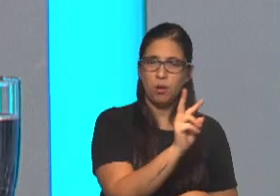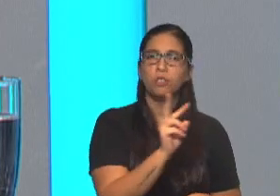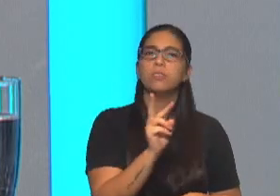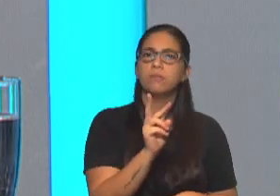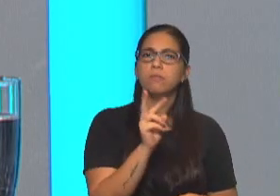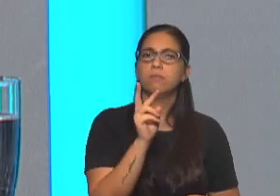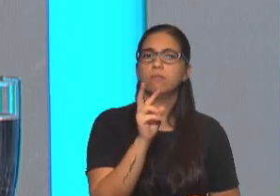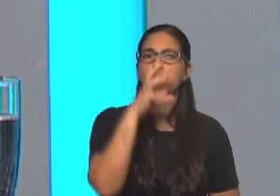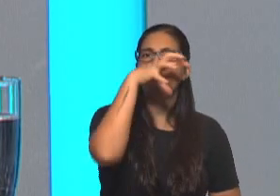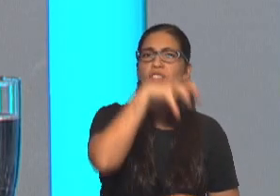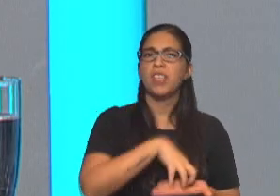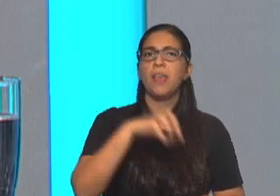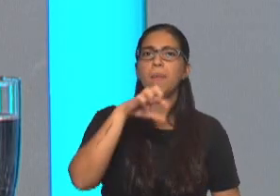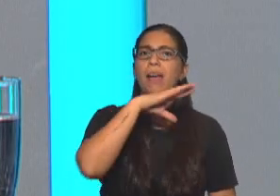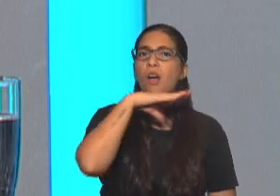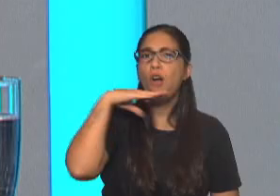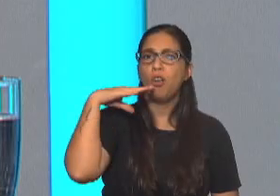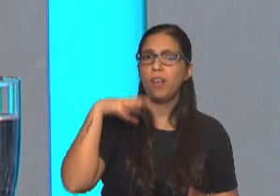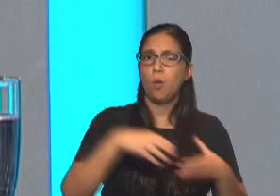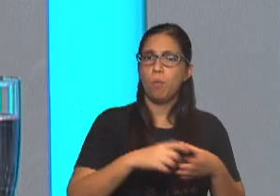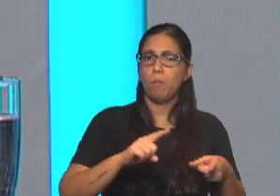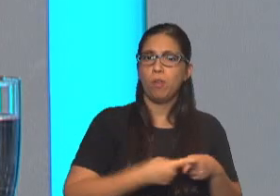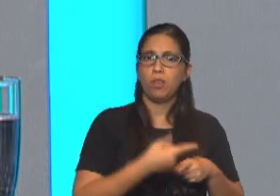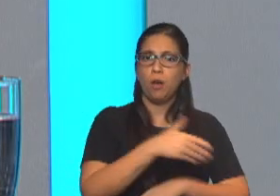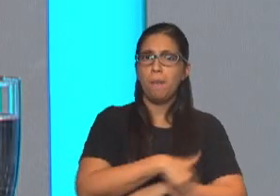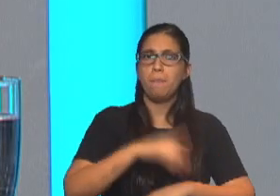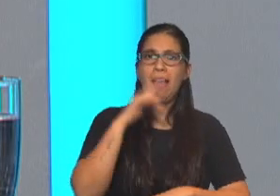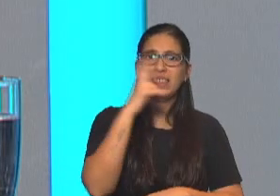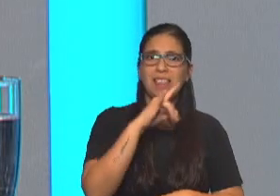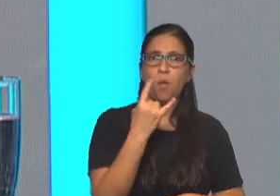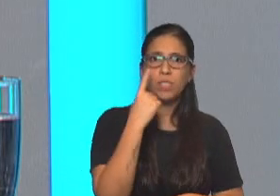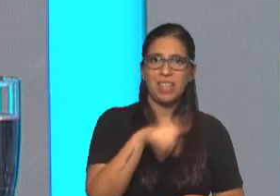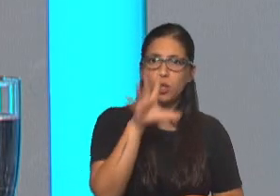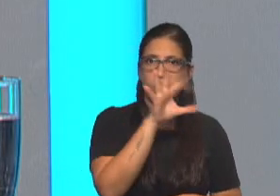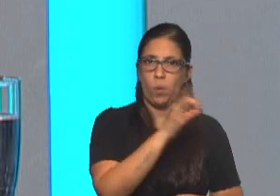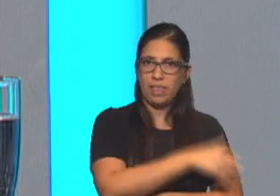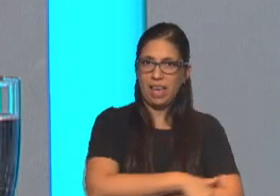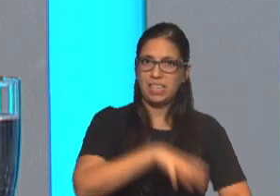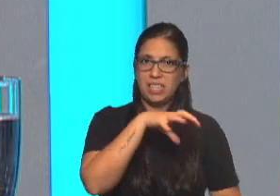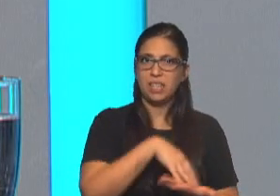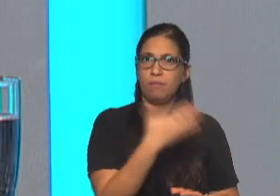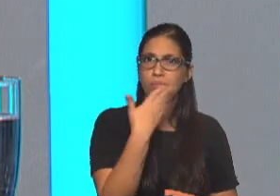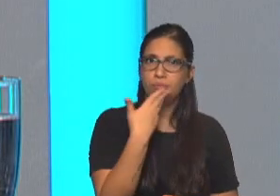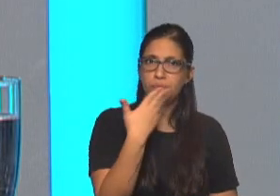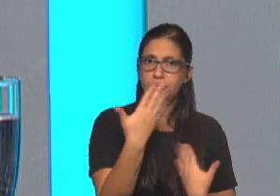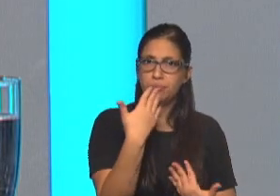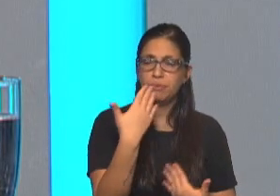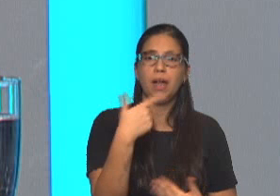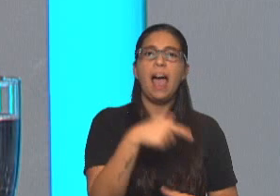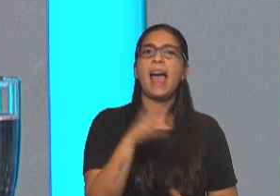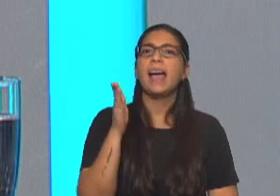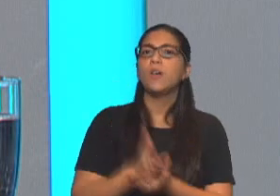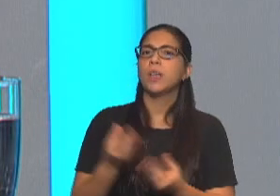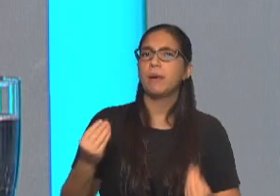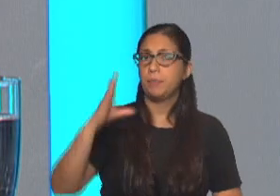en la sede del PJ, ahí en Mateu 150. Bueno, ¿qué es lo que pasa aquí en esta causa?